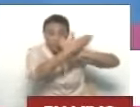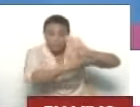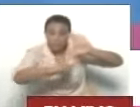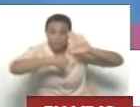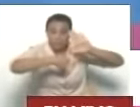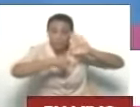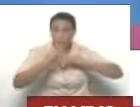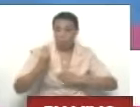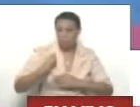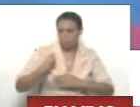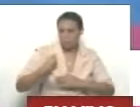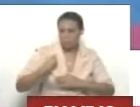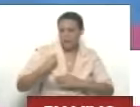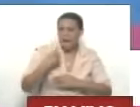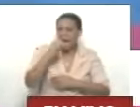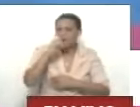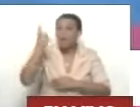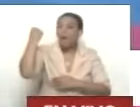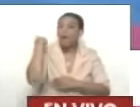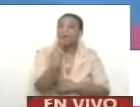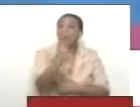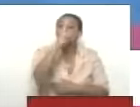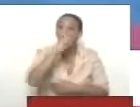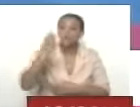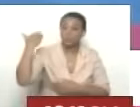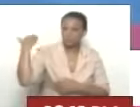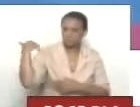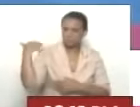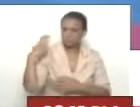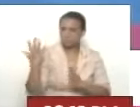nos pidió hace un año